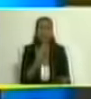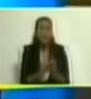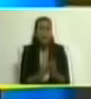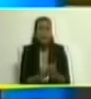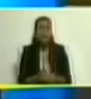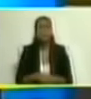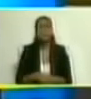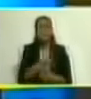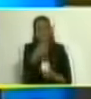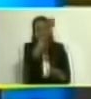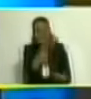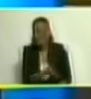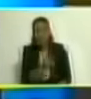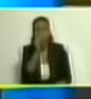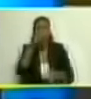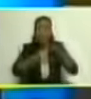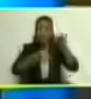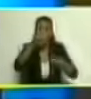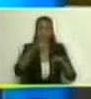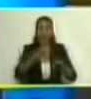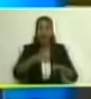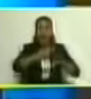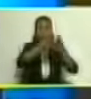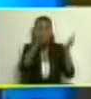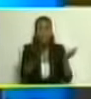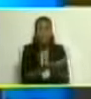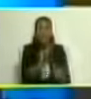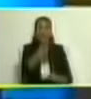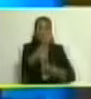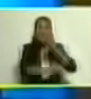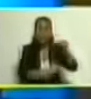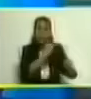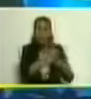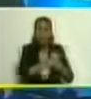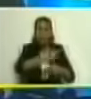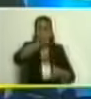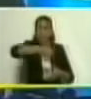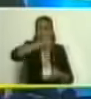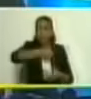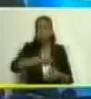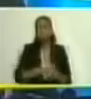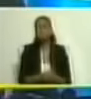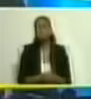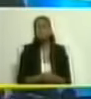del fiscal de la Corte Penal Internacional,